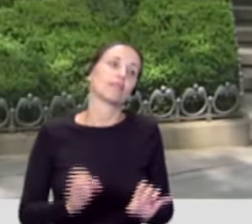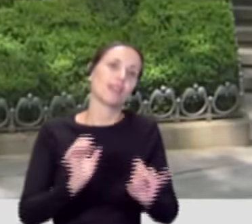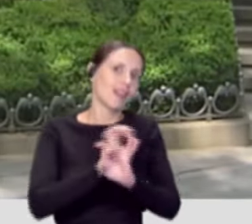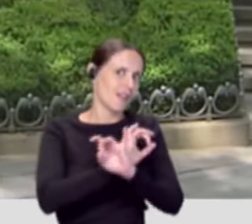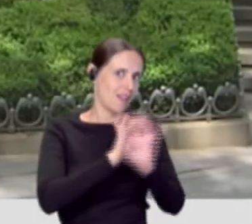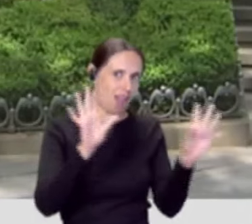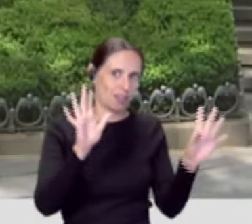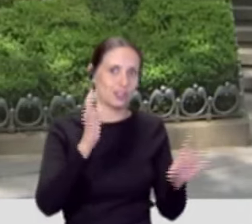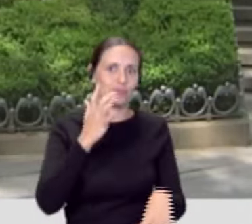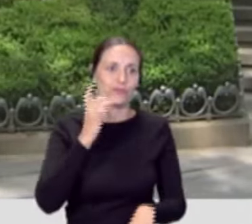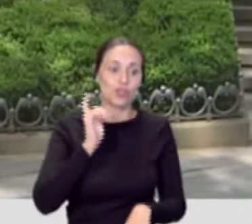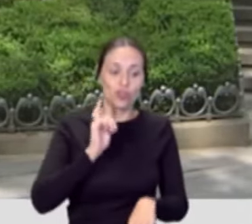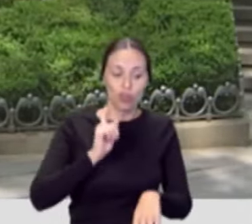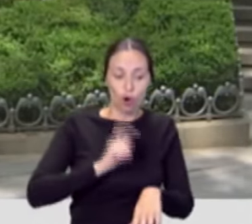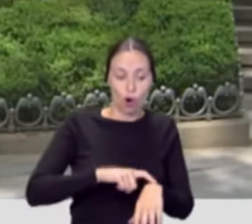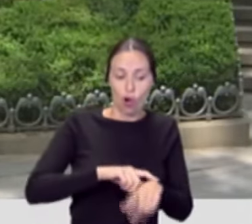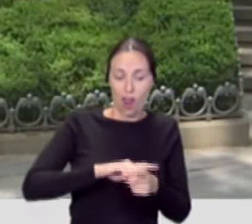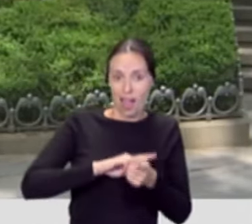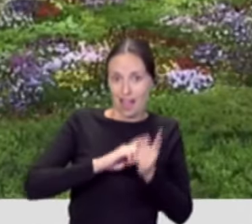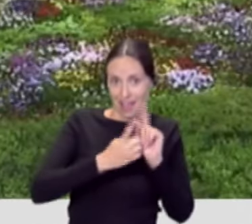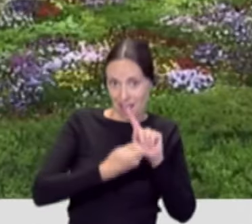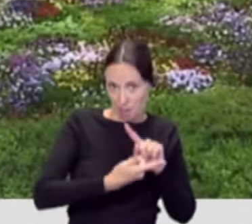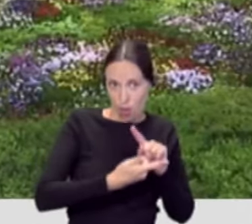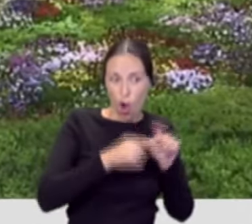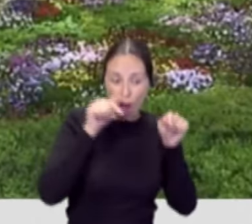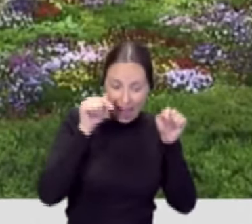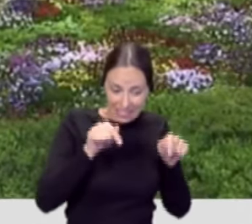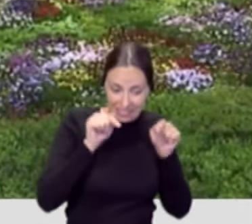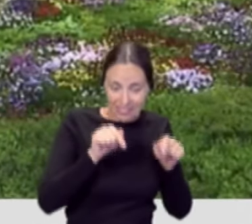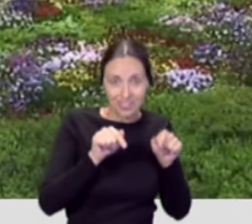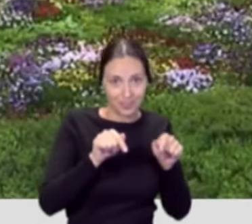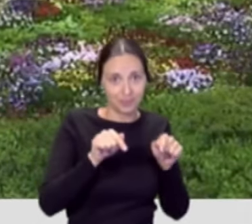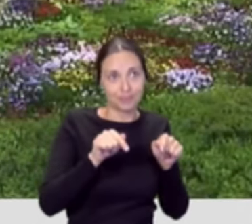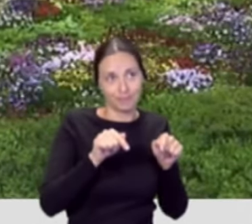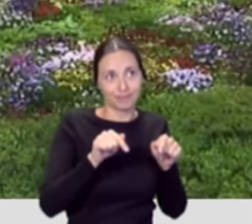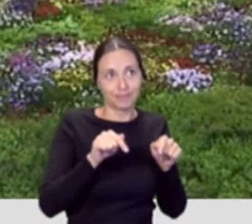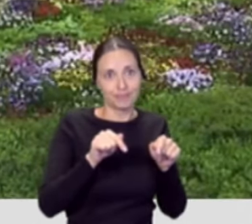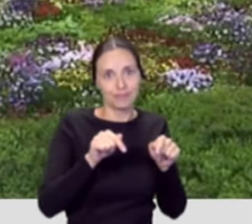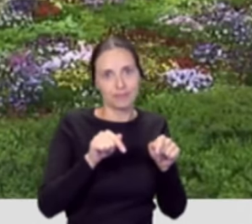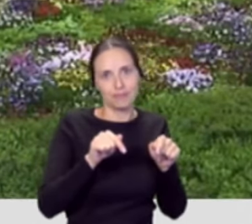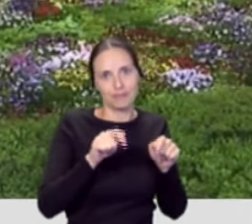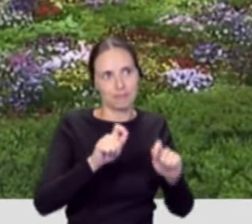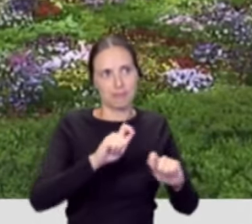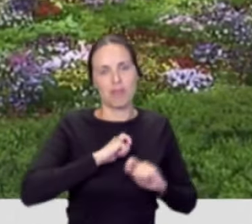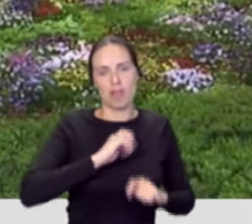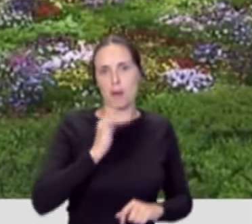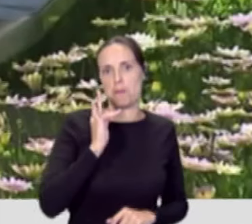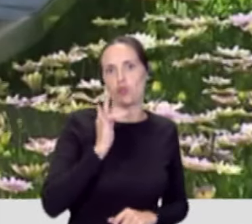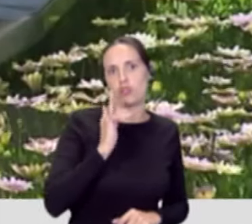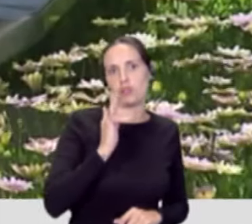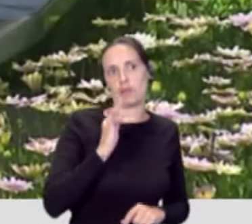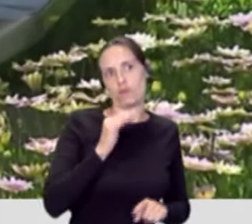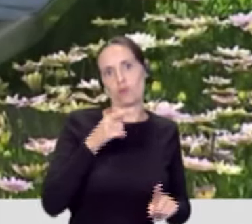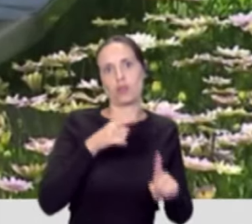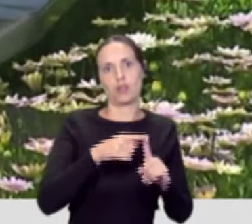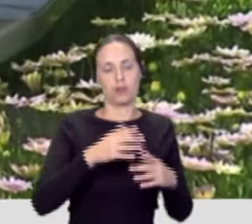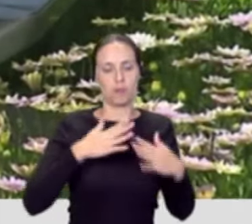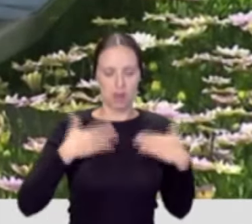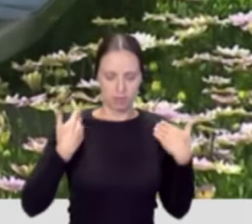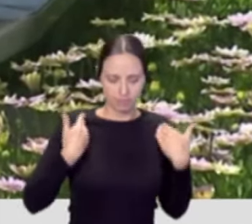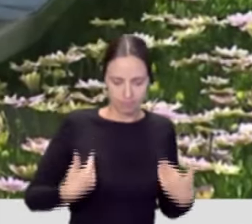cambio de hora, este cambio de hora en sí es más beneficioso para el reloj biológico cerebral que